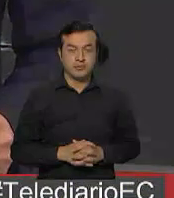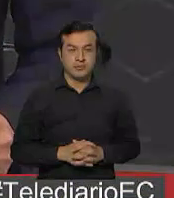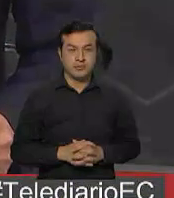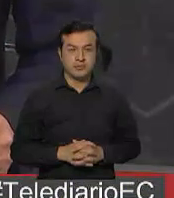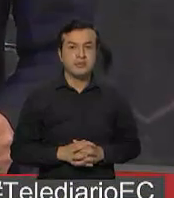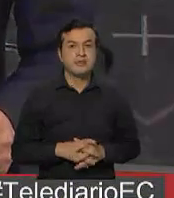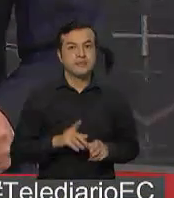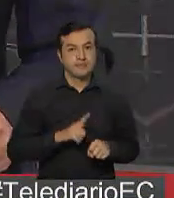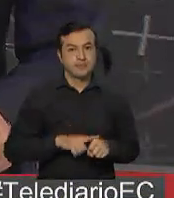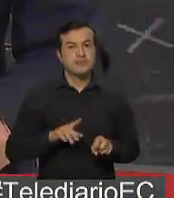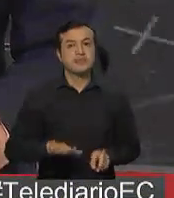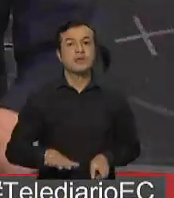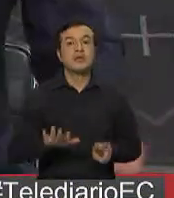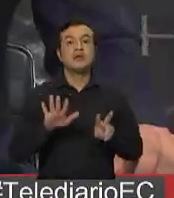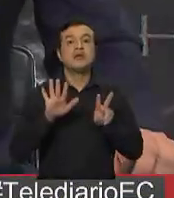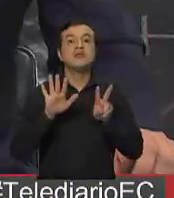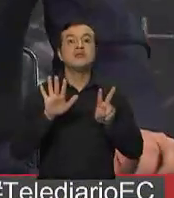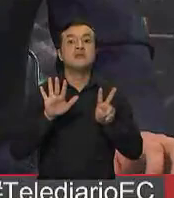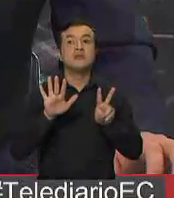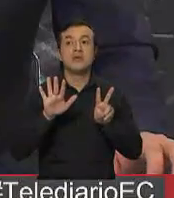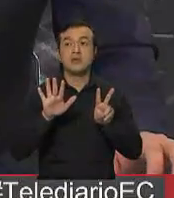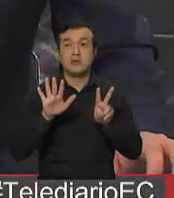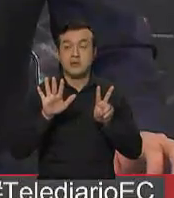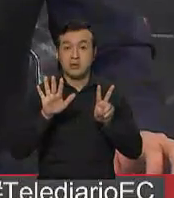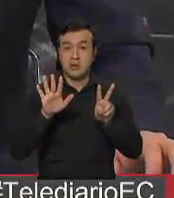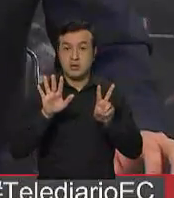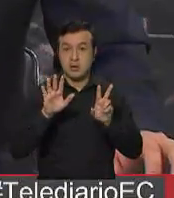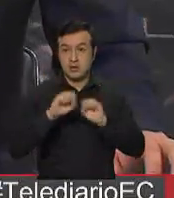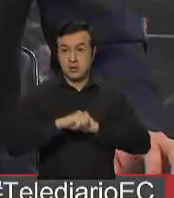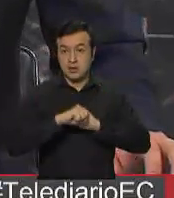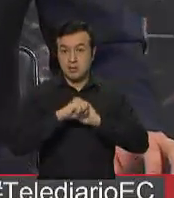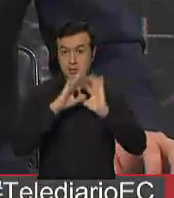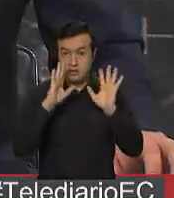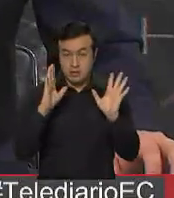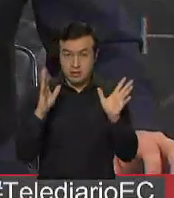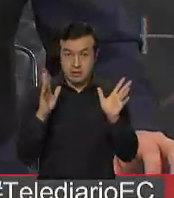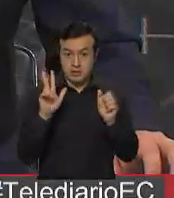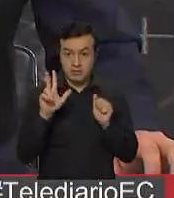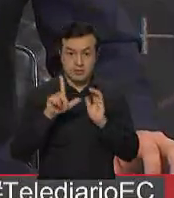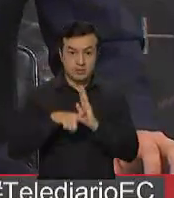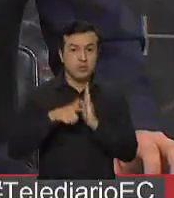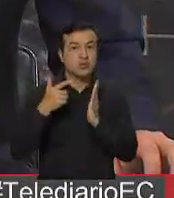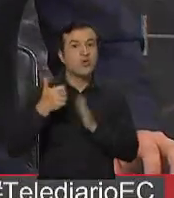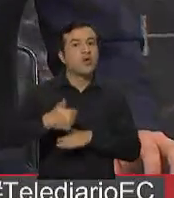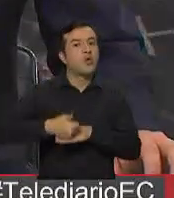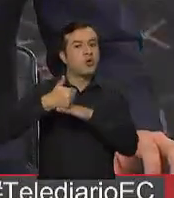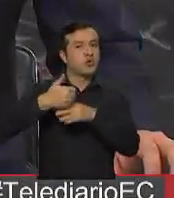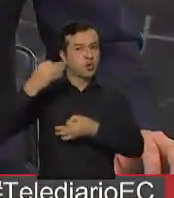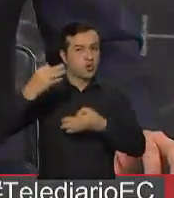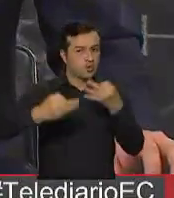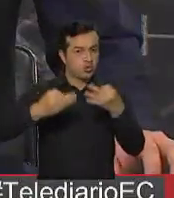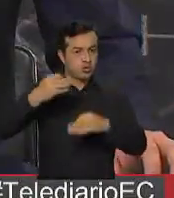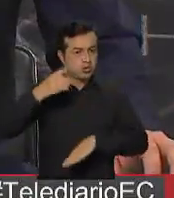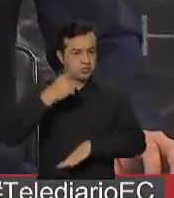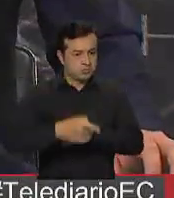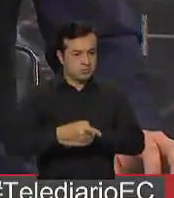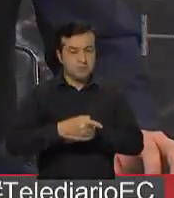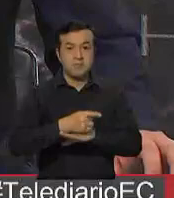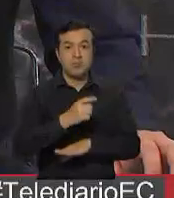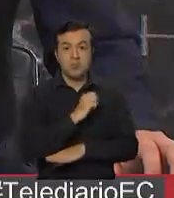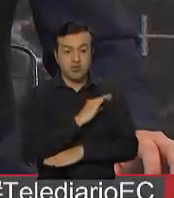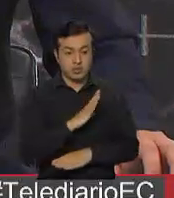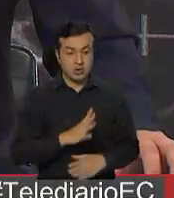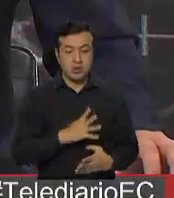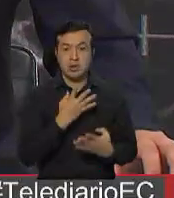Siete de la mañana, 3 minutos. Ante el presunto delito de delincuencia organizada, el juez de la Corte Nacional de Justicia, Marco Rodríguez, ordenó la